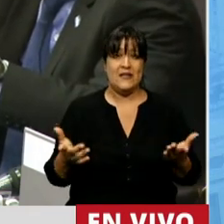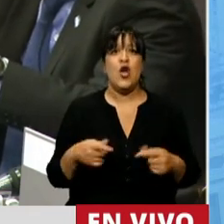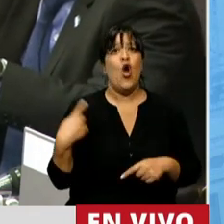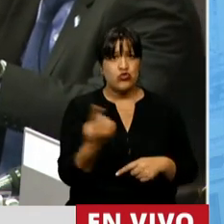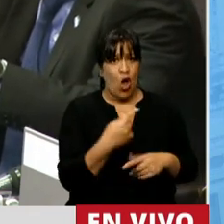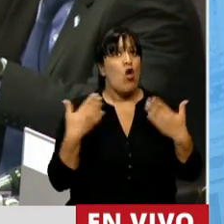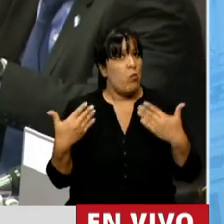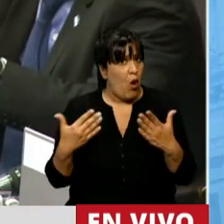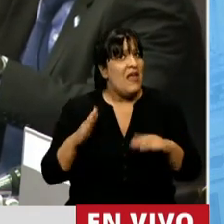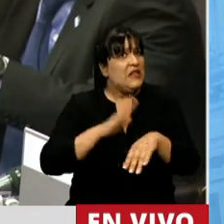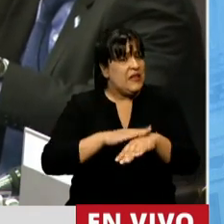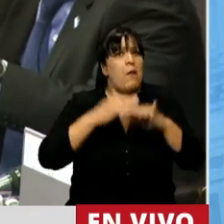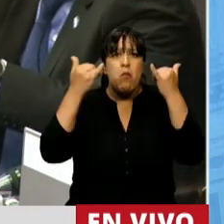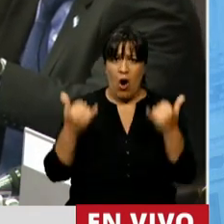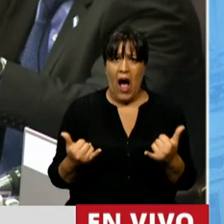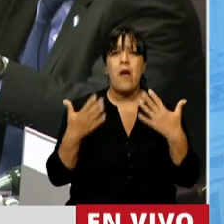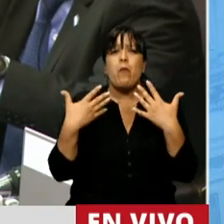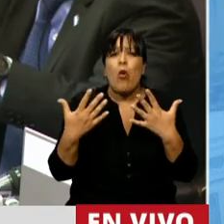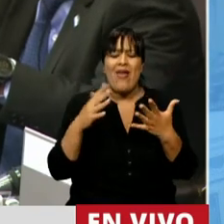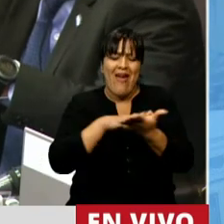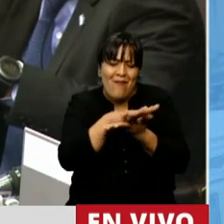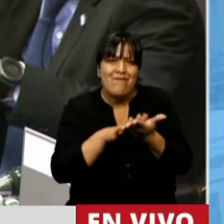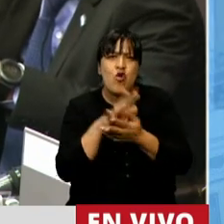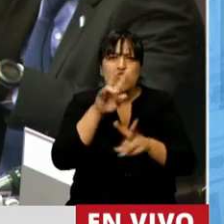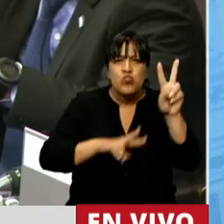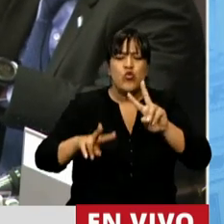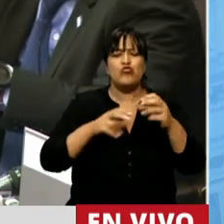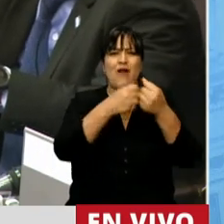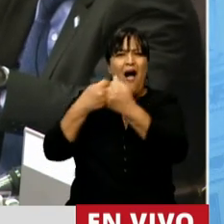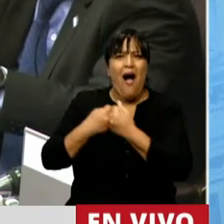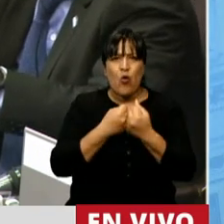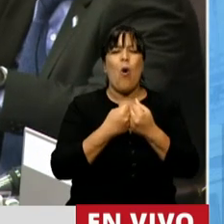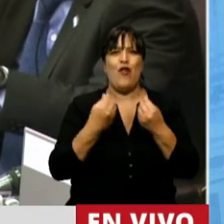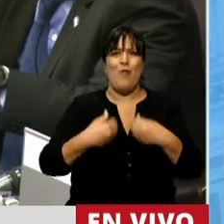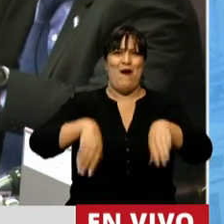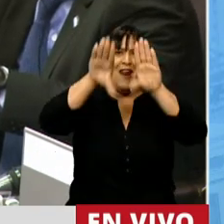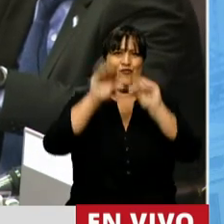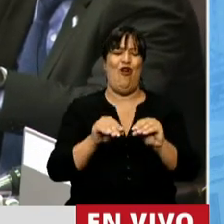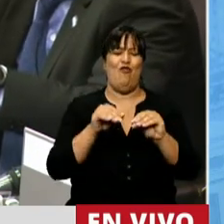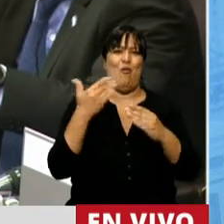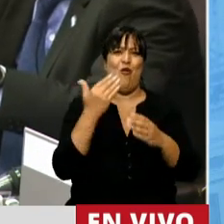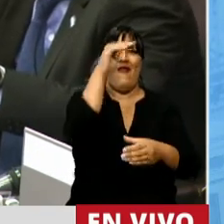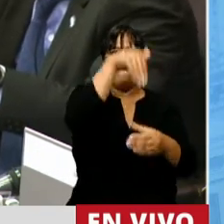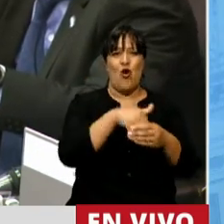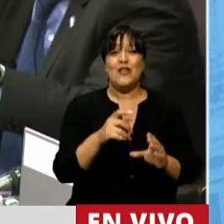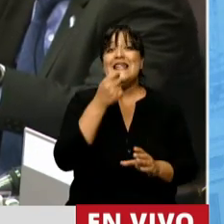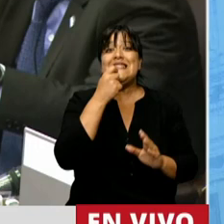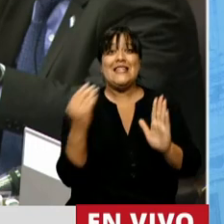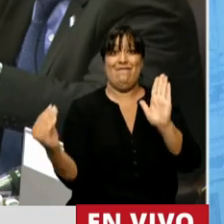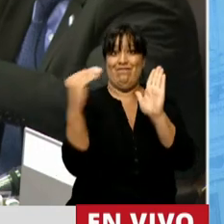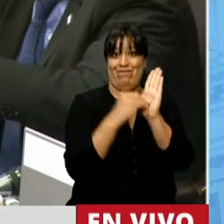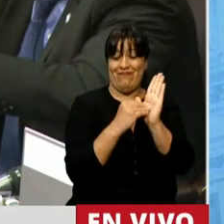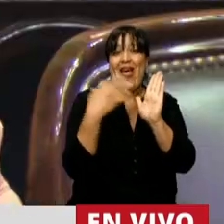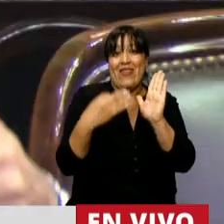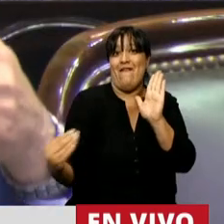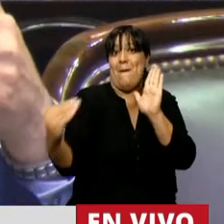tiempo de poder encontrar un consenso y votar por unanimidad este proyecto si incorporamos una cláusula que